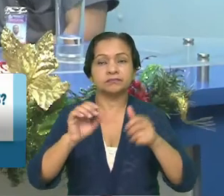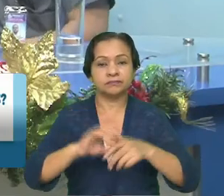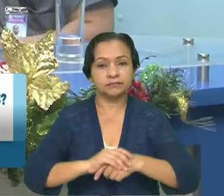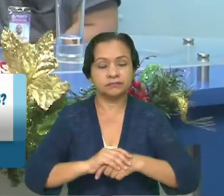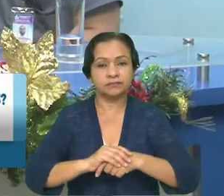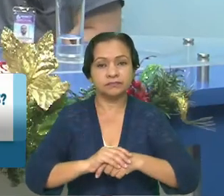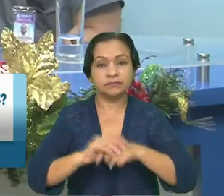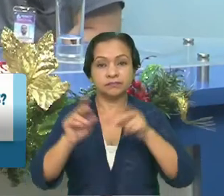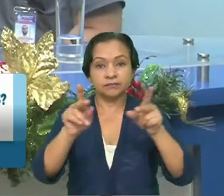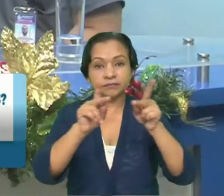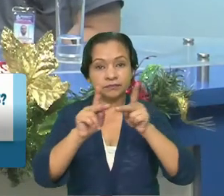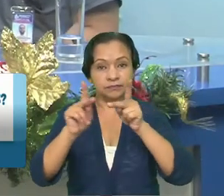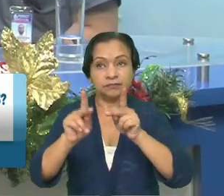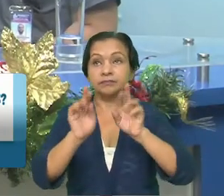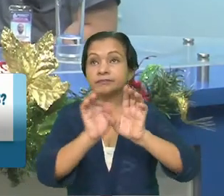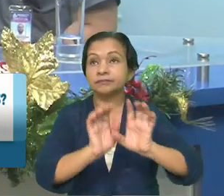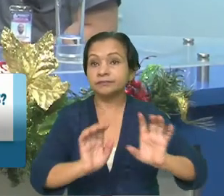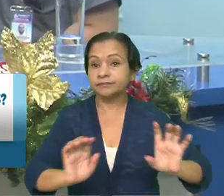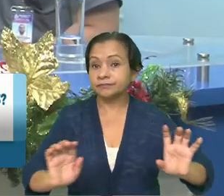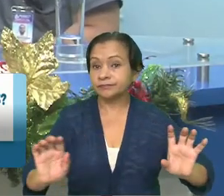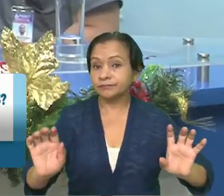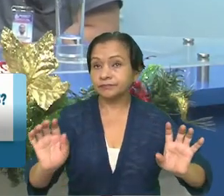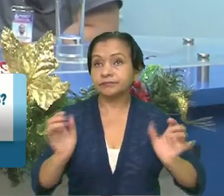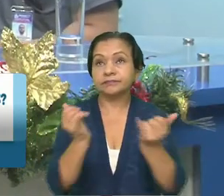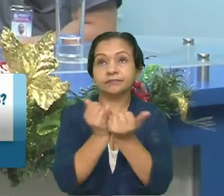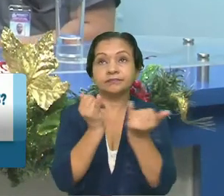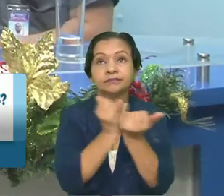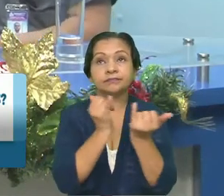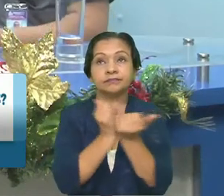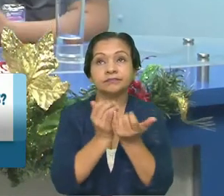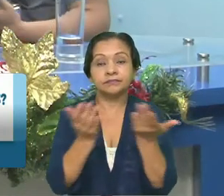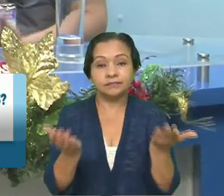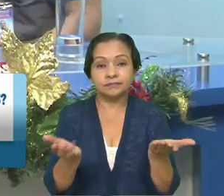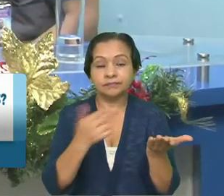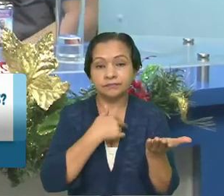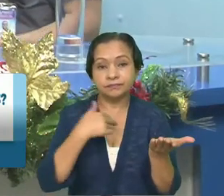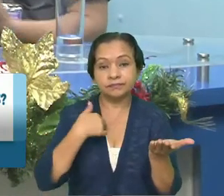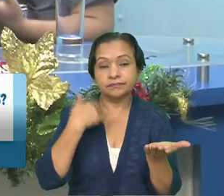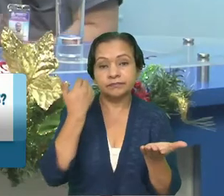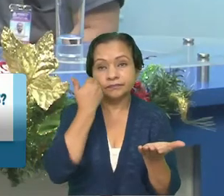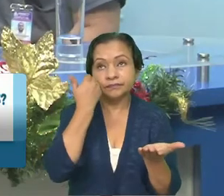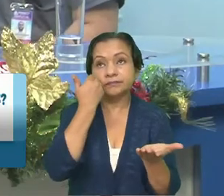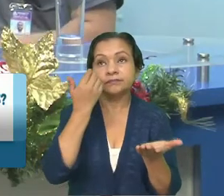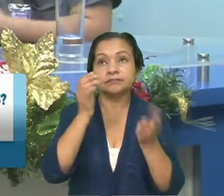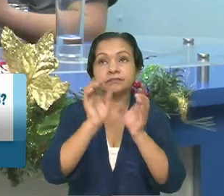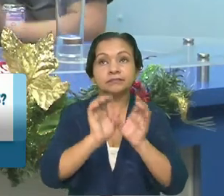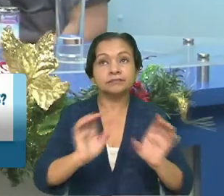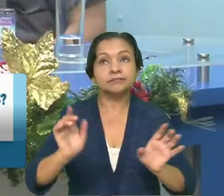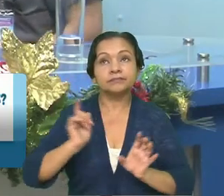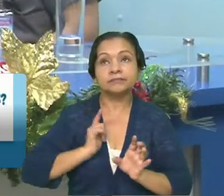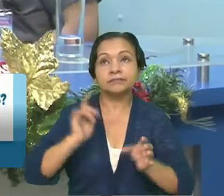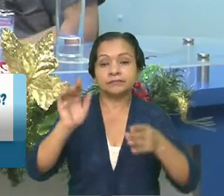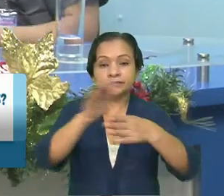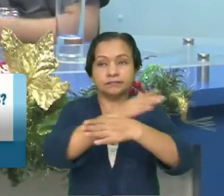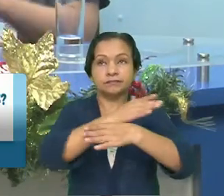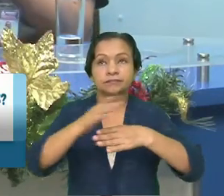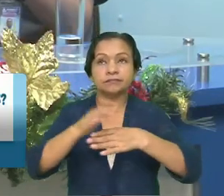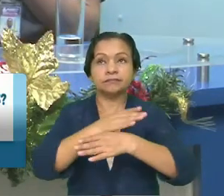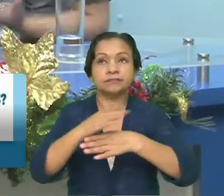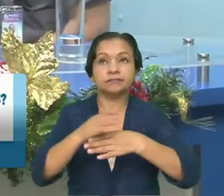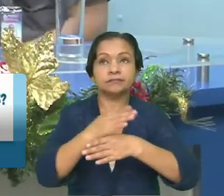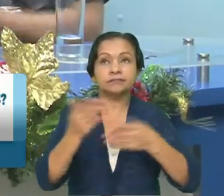decir, para la cantidad de niños que tienen un proceso infeccioso respiratorio, es decir, los niños generalmente tienen varios procesos